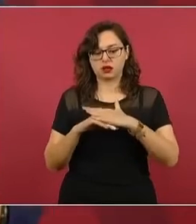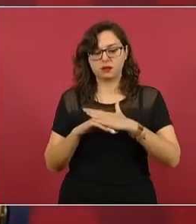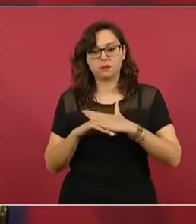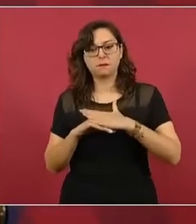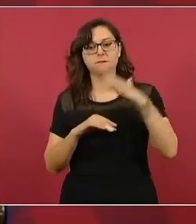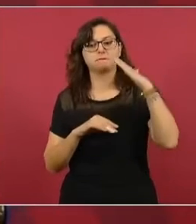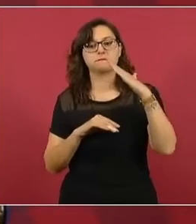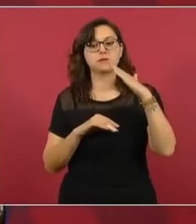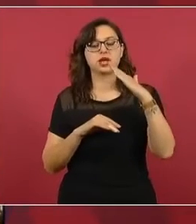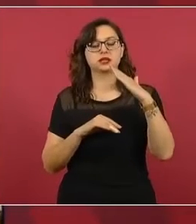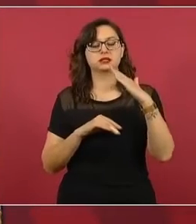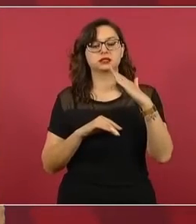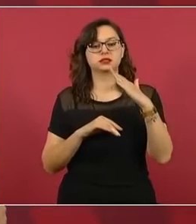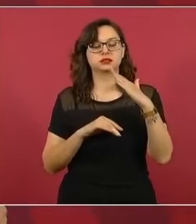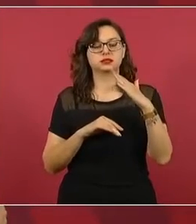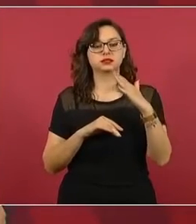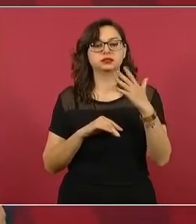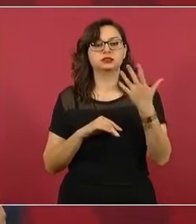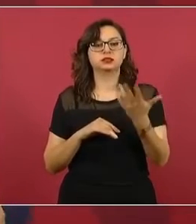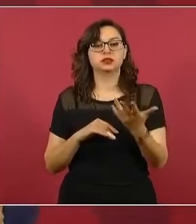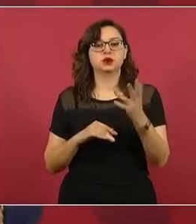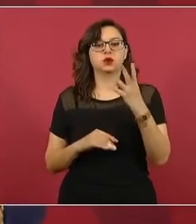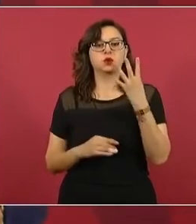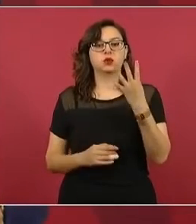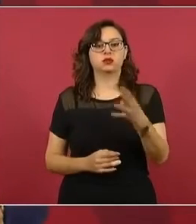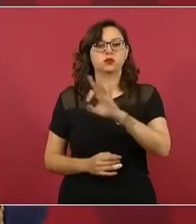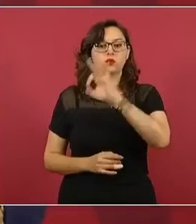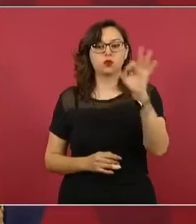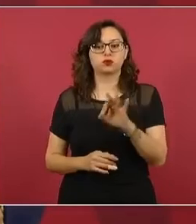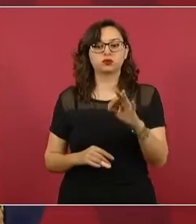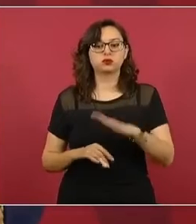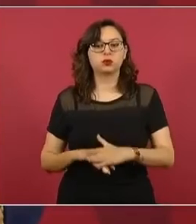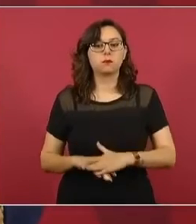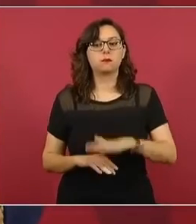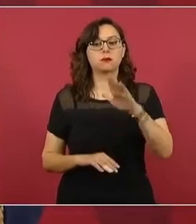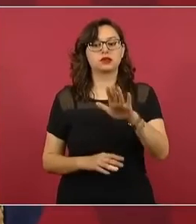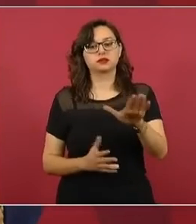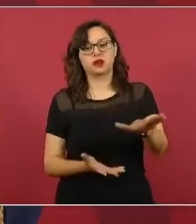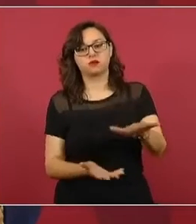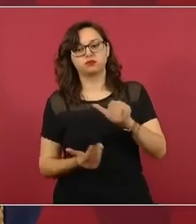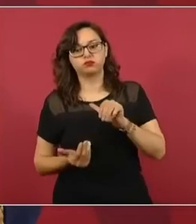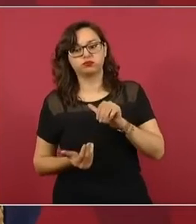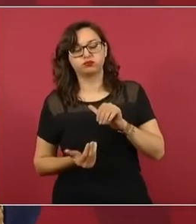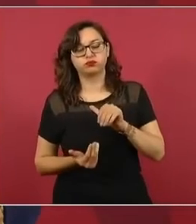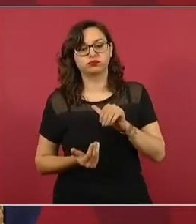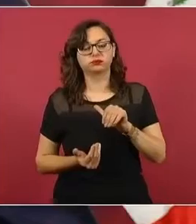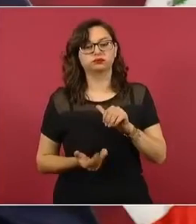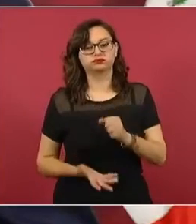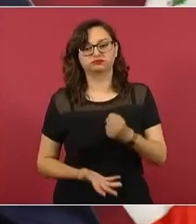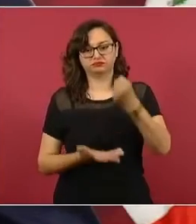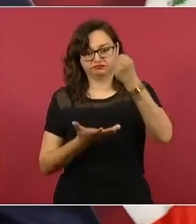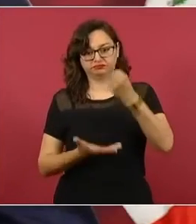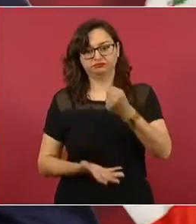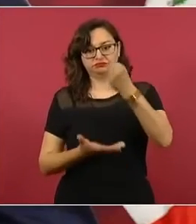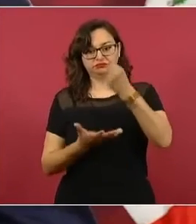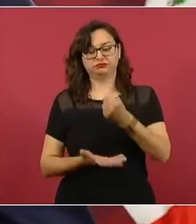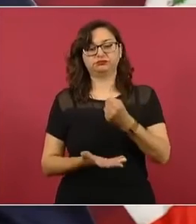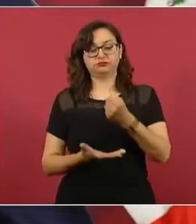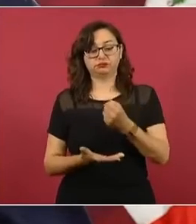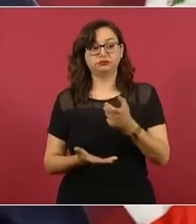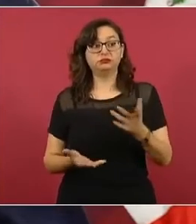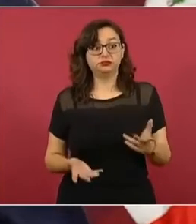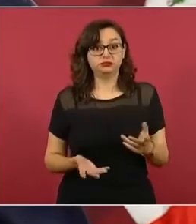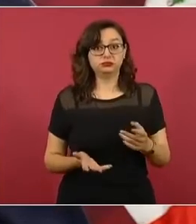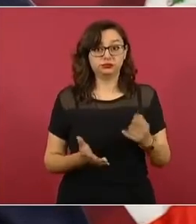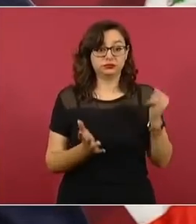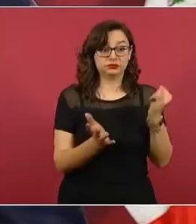incremento en la recaudación de más del 4% en términos reales, aún con la